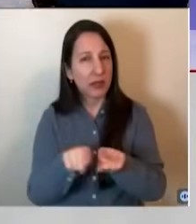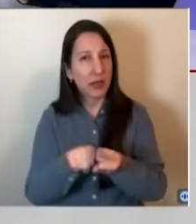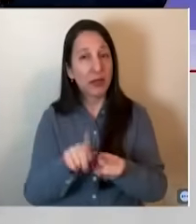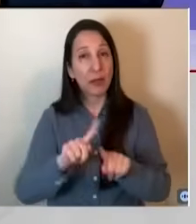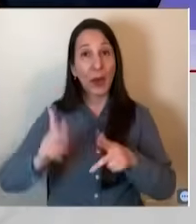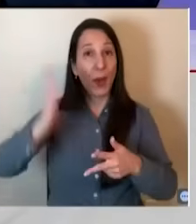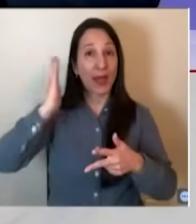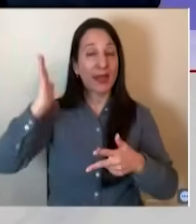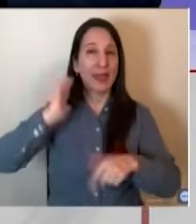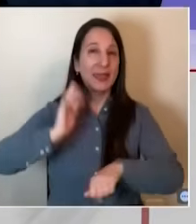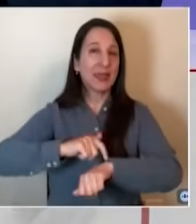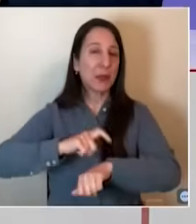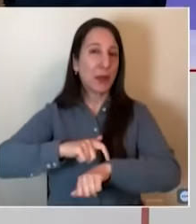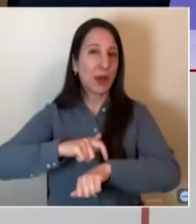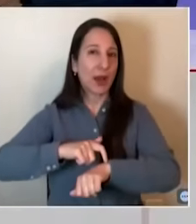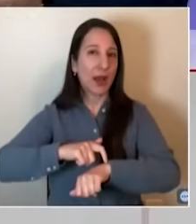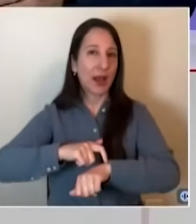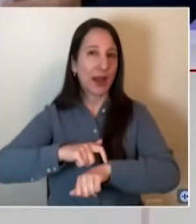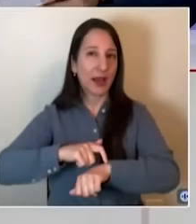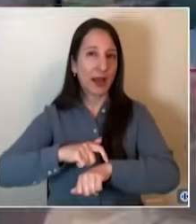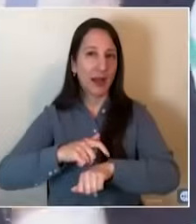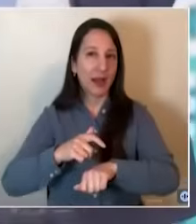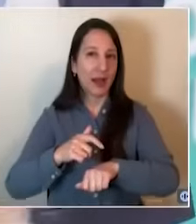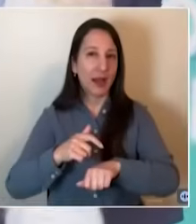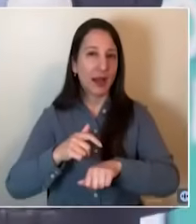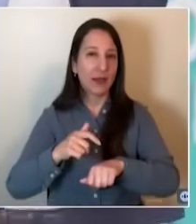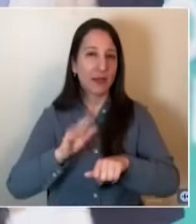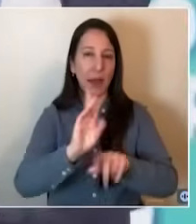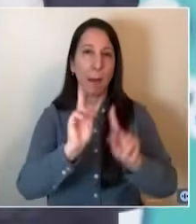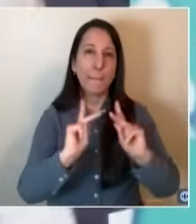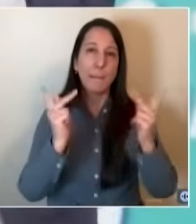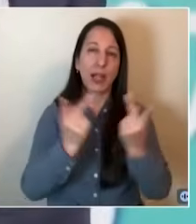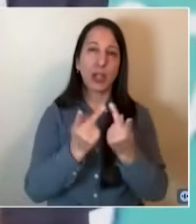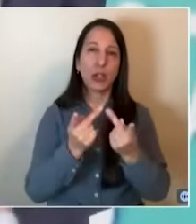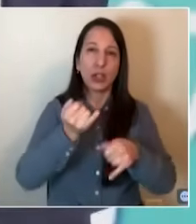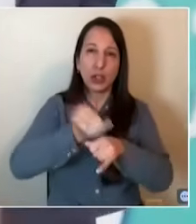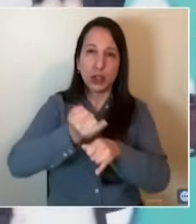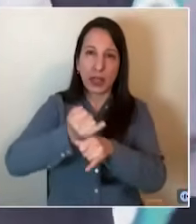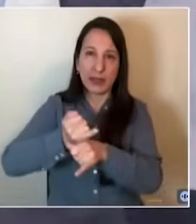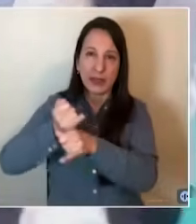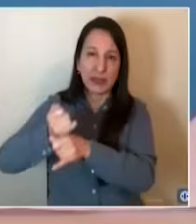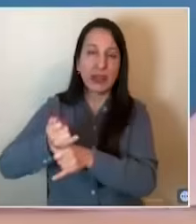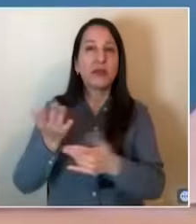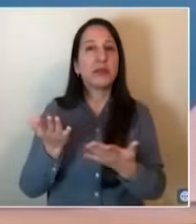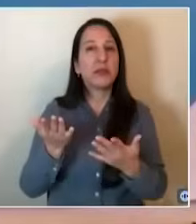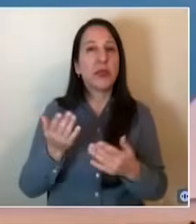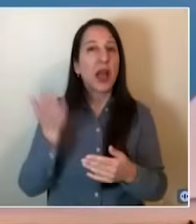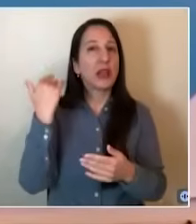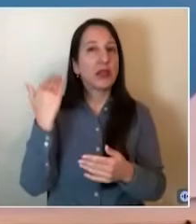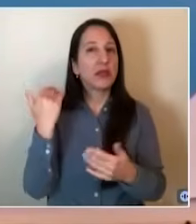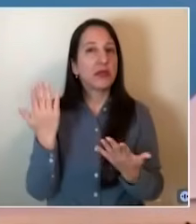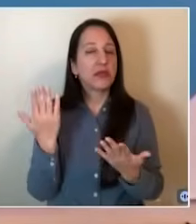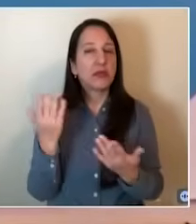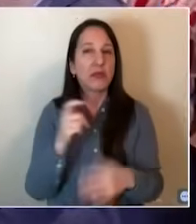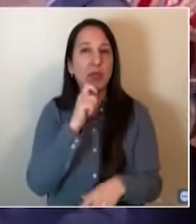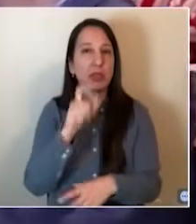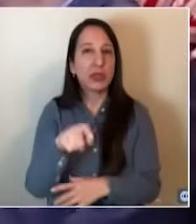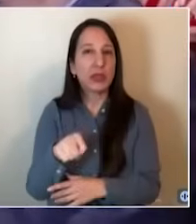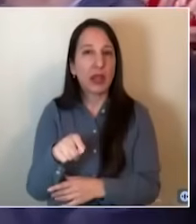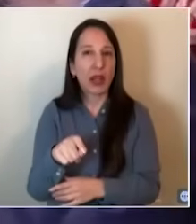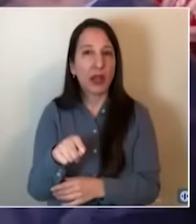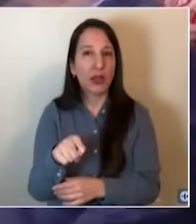época de los partidos institucionalizados, no era necesario que